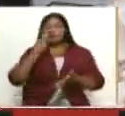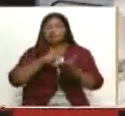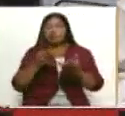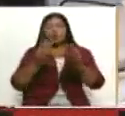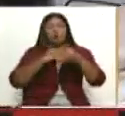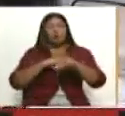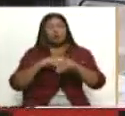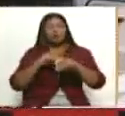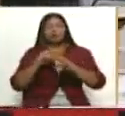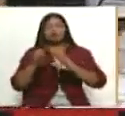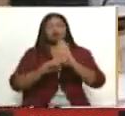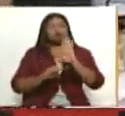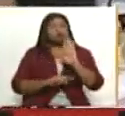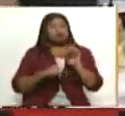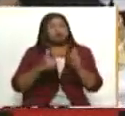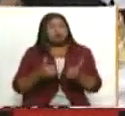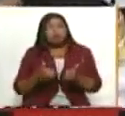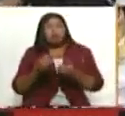y a cumplir acuerdos.